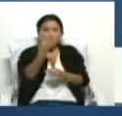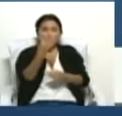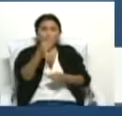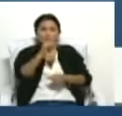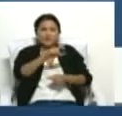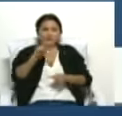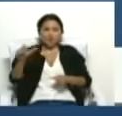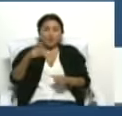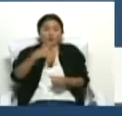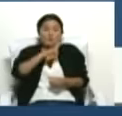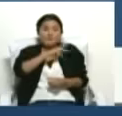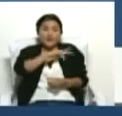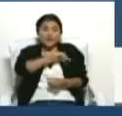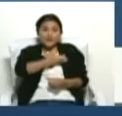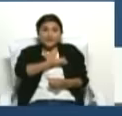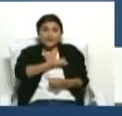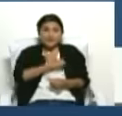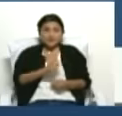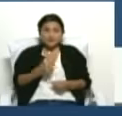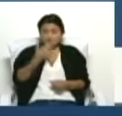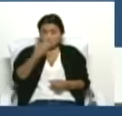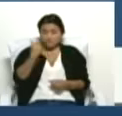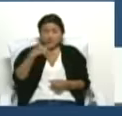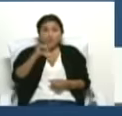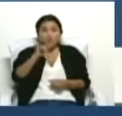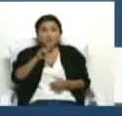civiles palestinos. Estoy hablando de hace unos días.